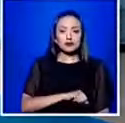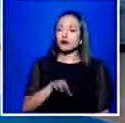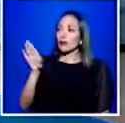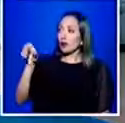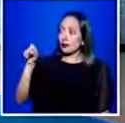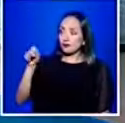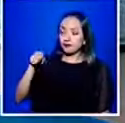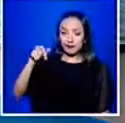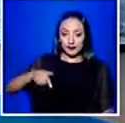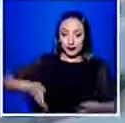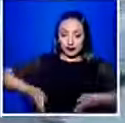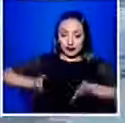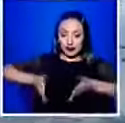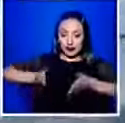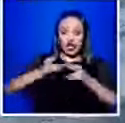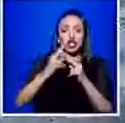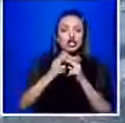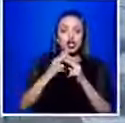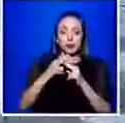Por supuesto, la calle es la